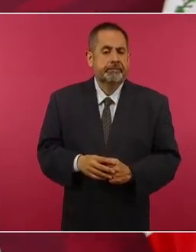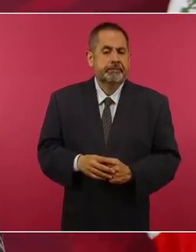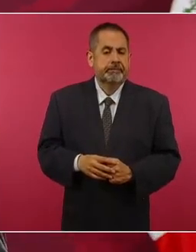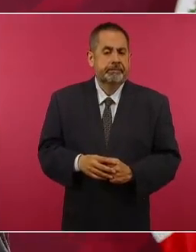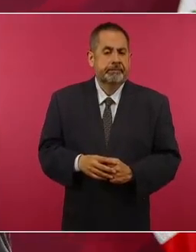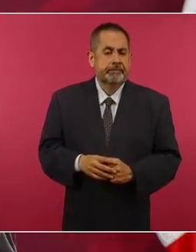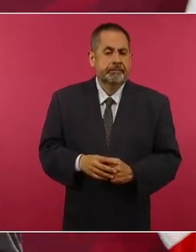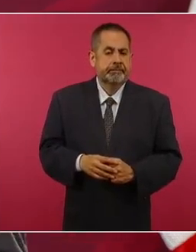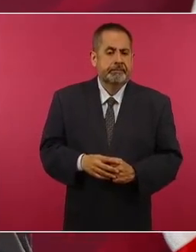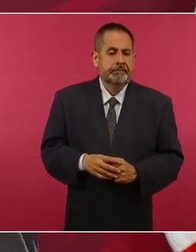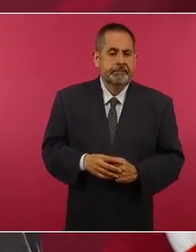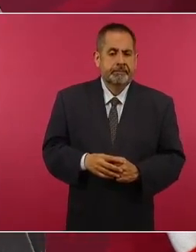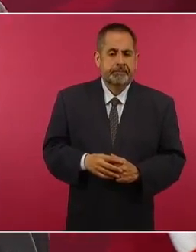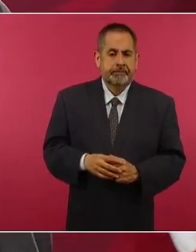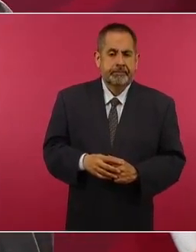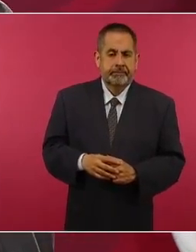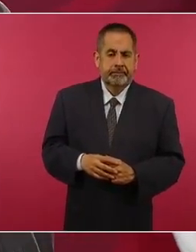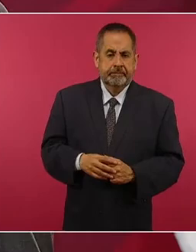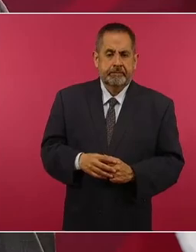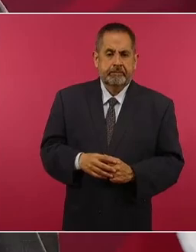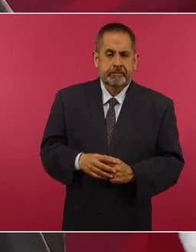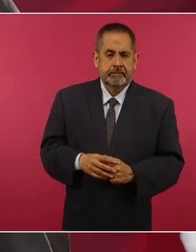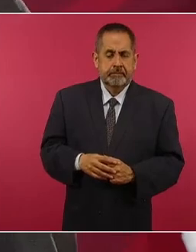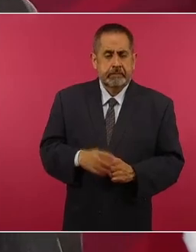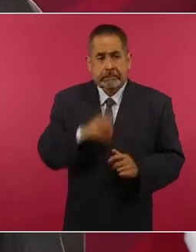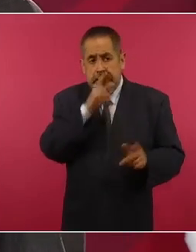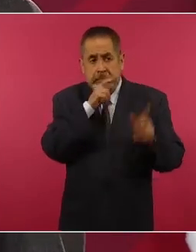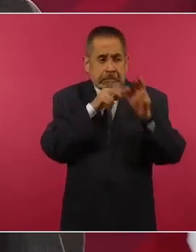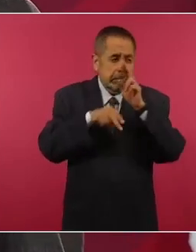el que se aflige se afloja.